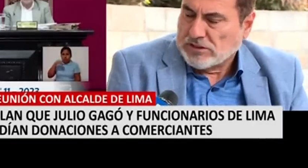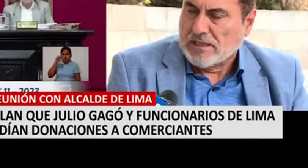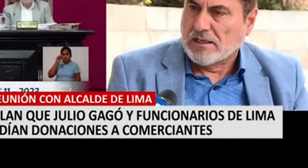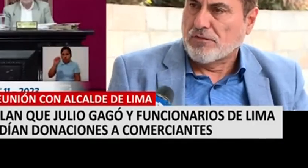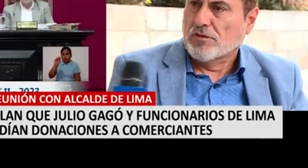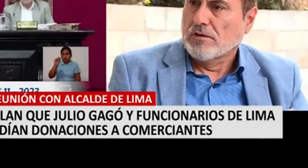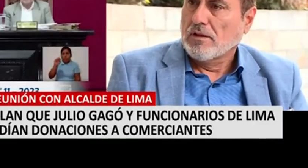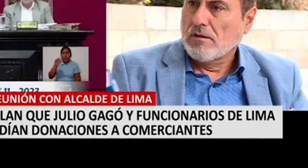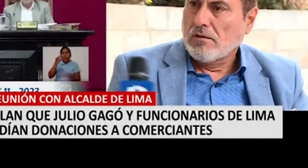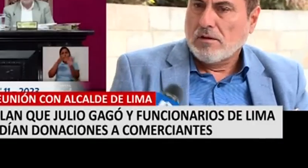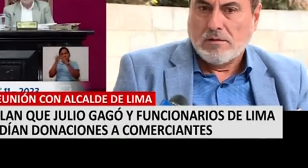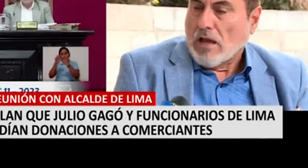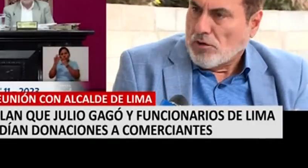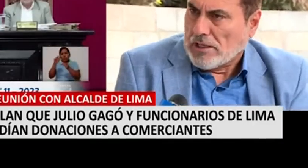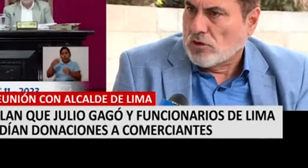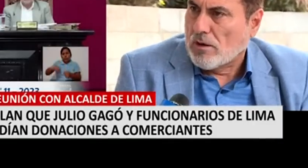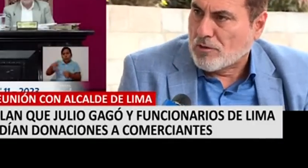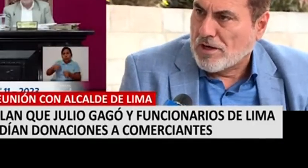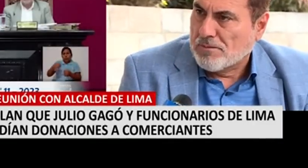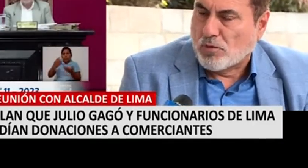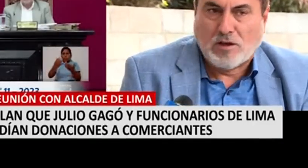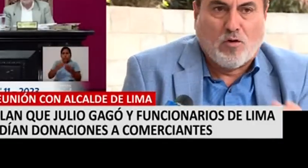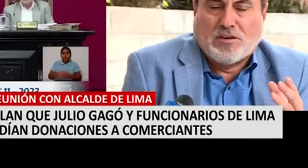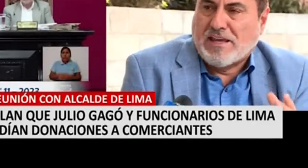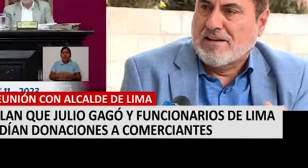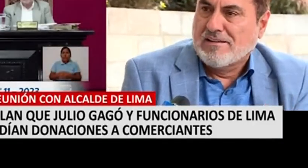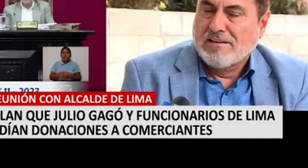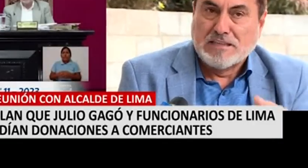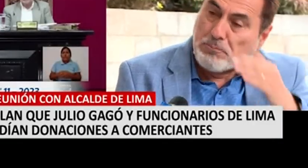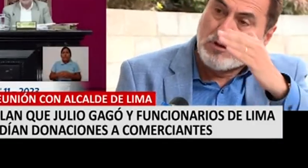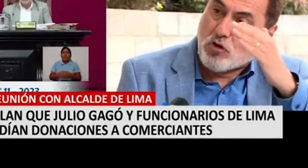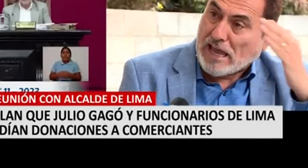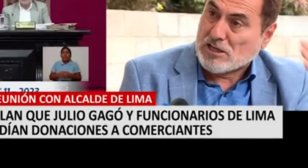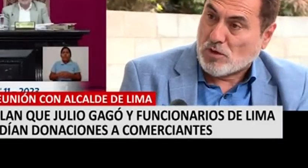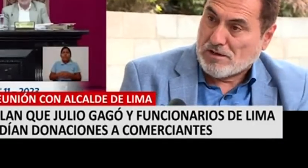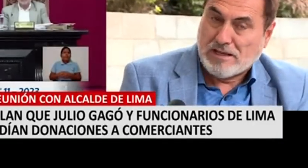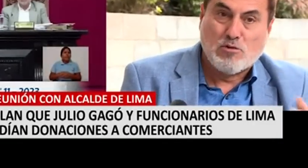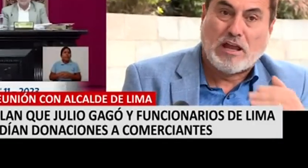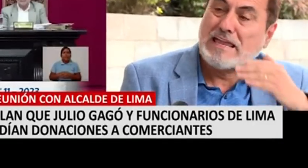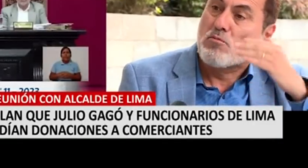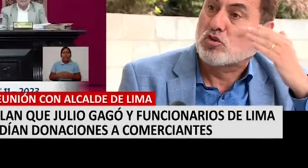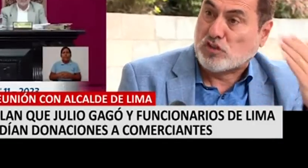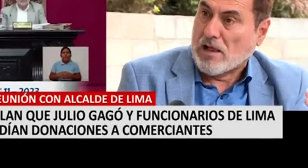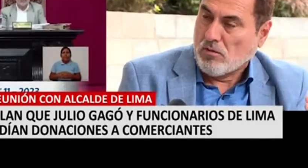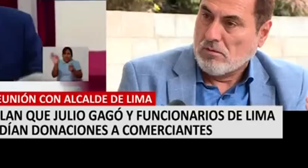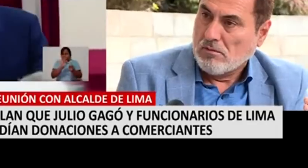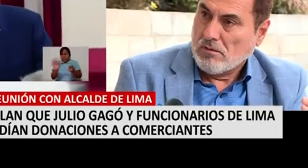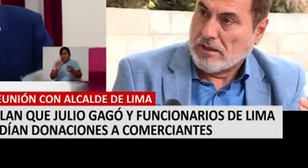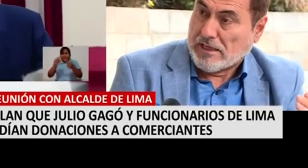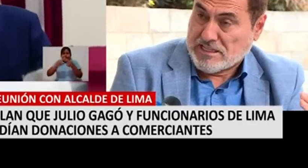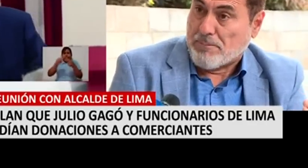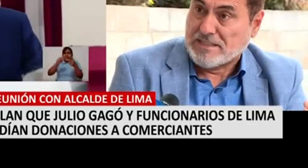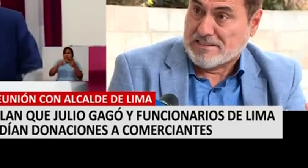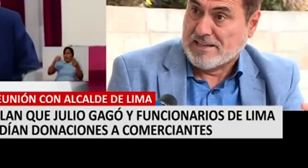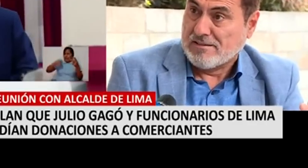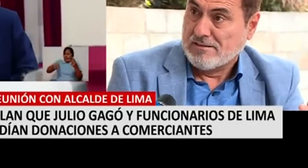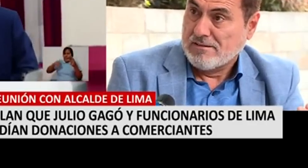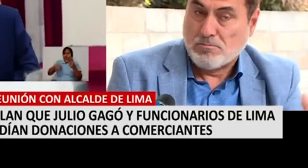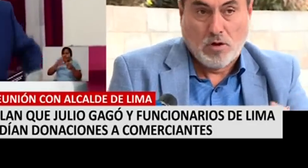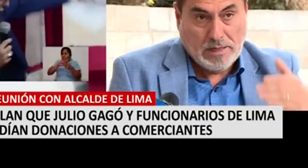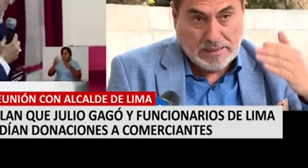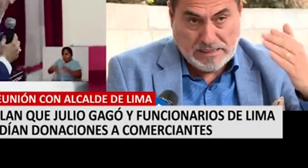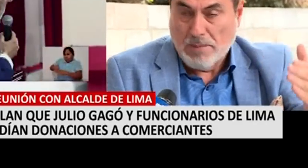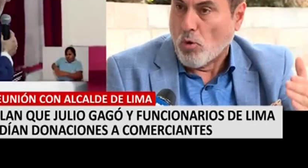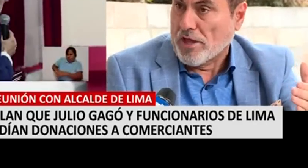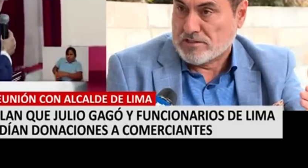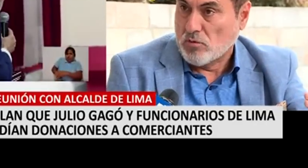No me contesta ya el teléfono. ¿Se quiere hablar con él? Ahorita ya no quiero hablar con él, porque hoy día, después de lo que ha hecho él y lo que ha demostrado que es capaz de hacer,